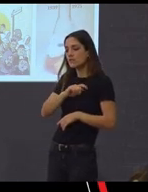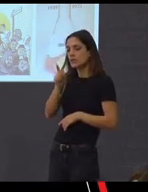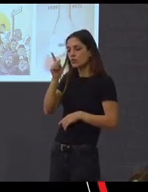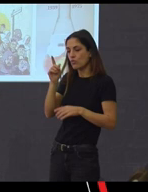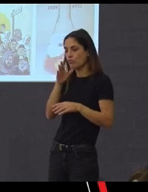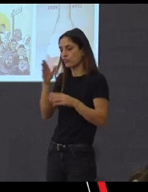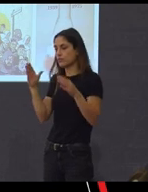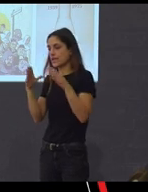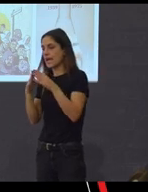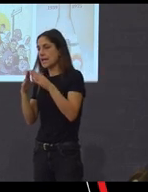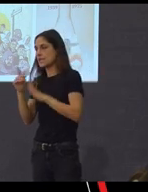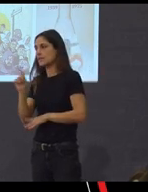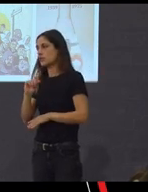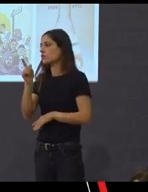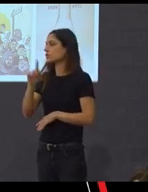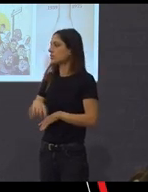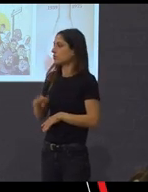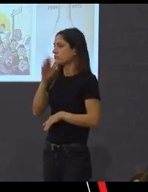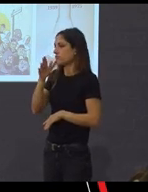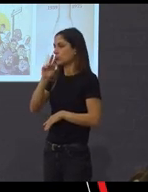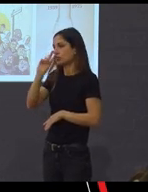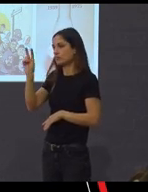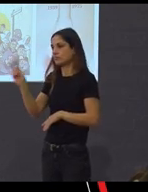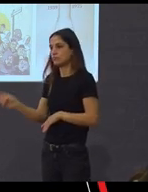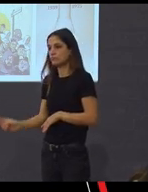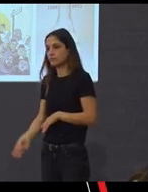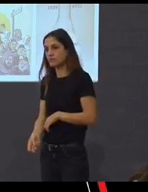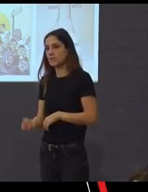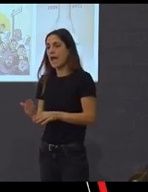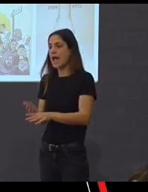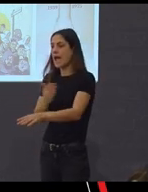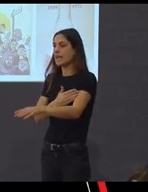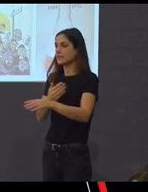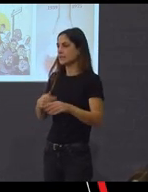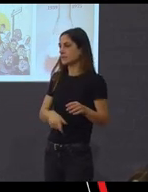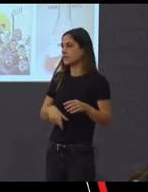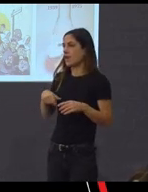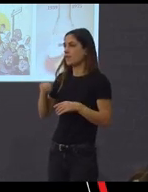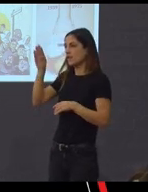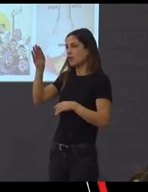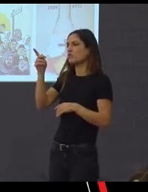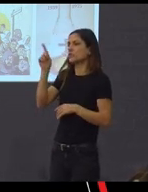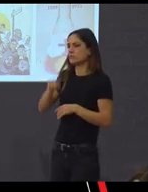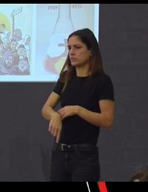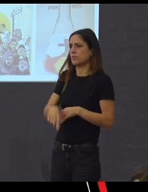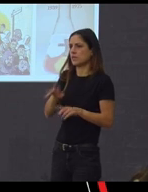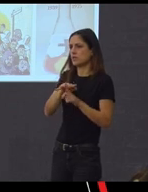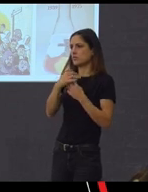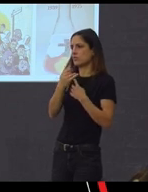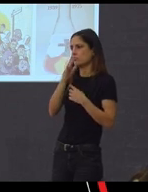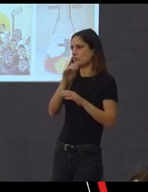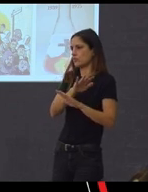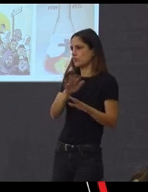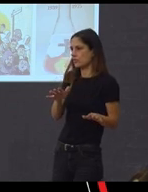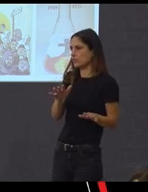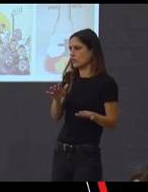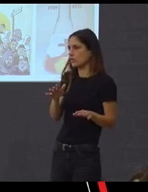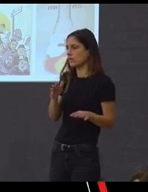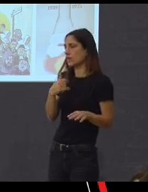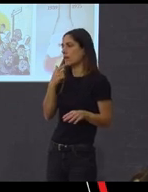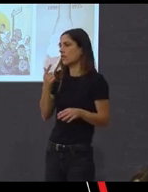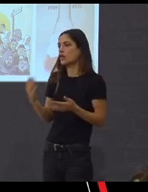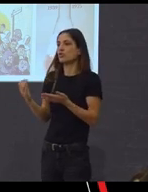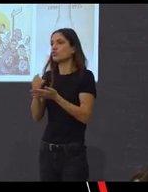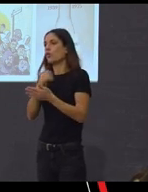atrás 40 anos. E que tamén antes da dictadura había outros males. Entón, distinguir que é un pouco obxectivo da creo que